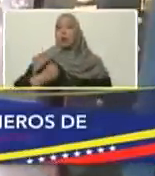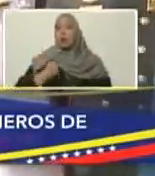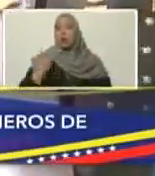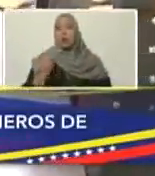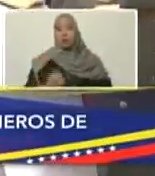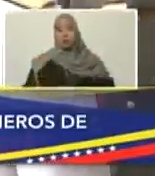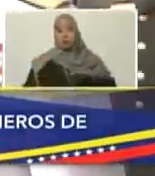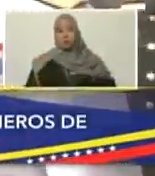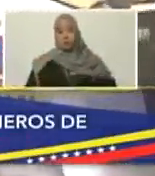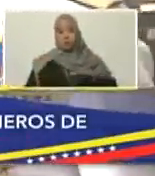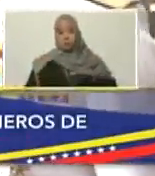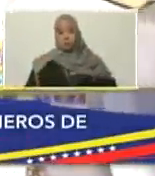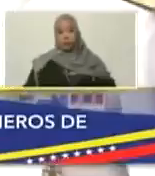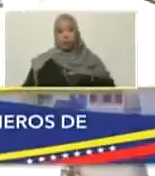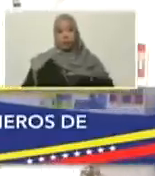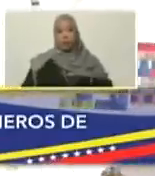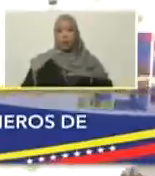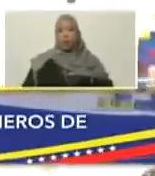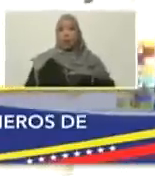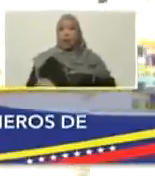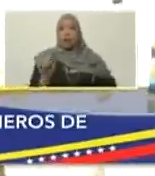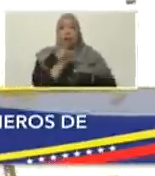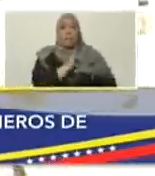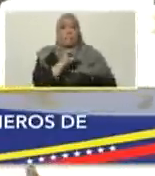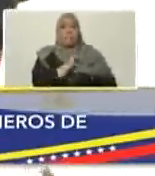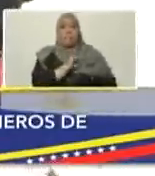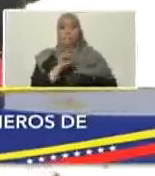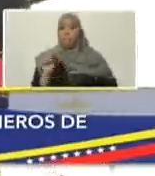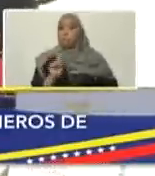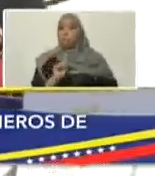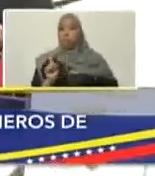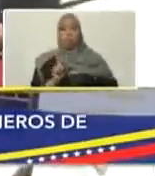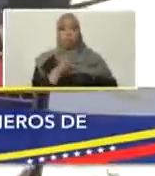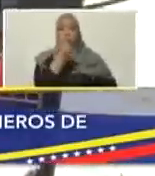circunstancia, nervios de acero,